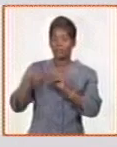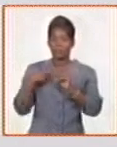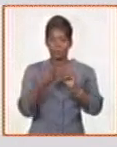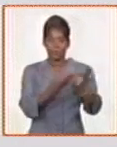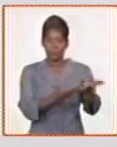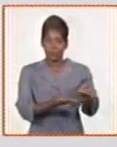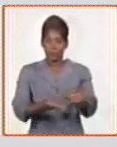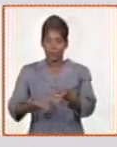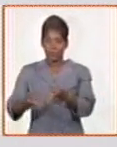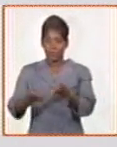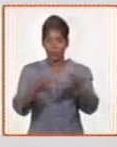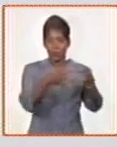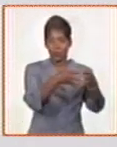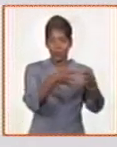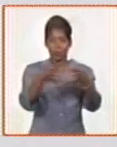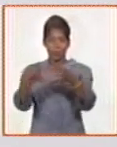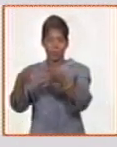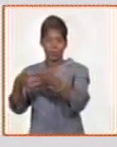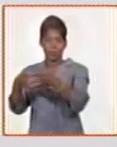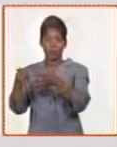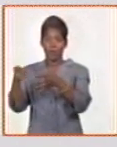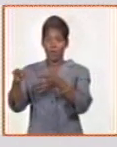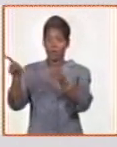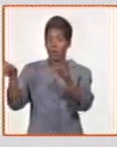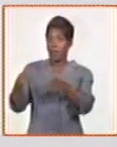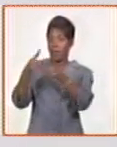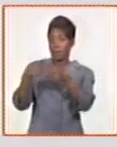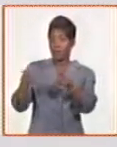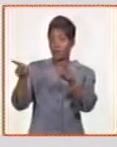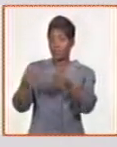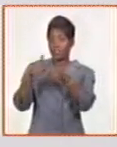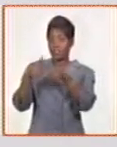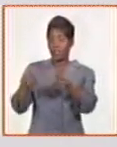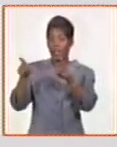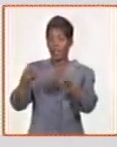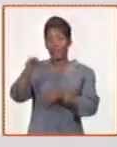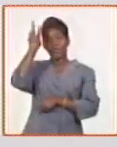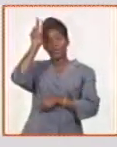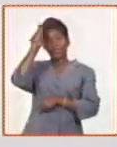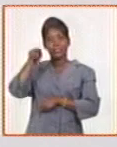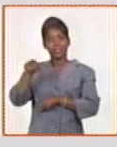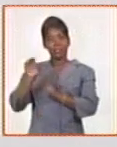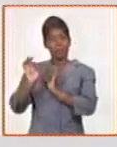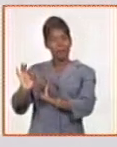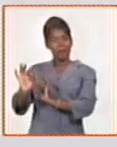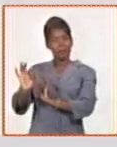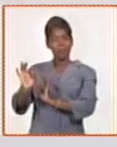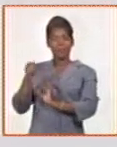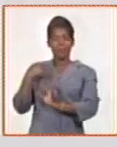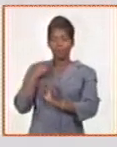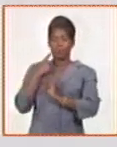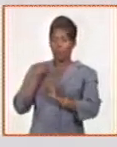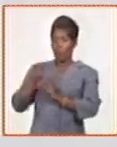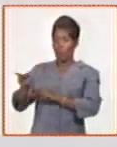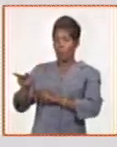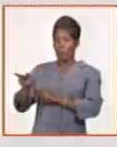misma comedia musical que nosotros llevábamos, la Cucarachita Martina, ellos la tienen montada. Nosotros nos asombramos, nos unimos, por supuesto, los invitamos a